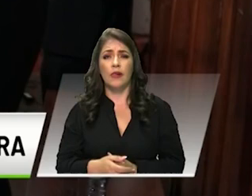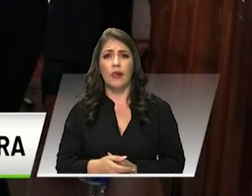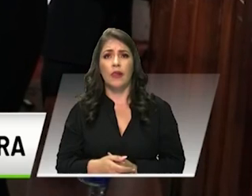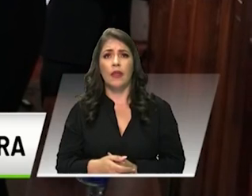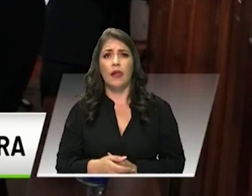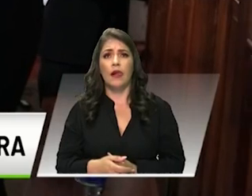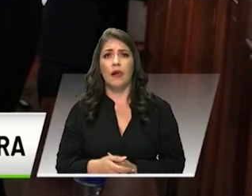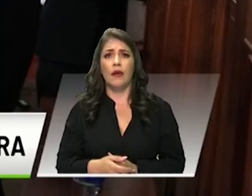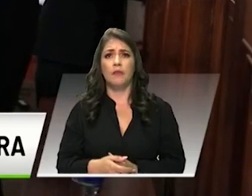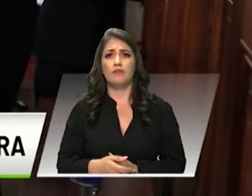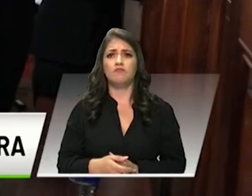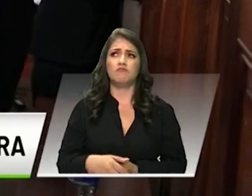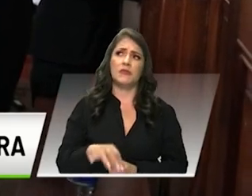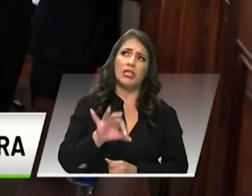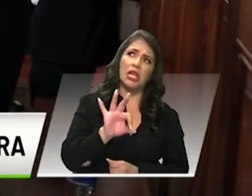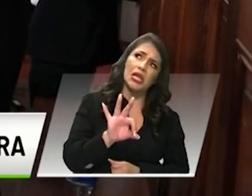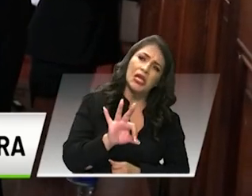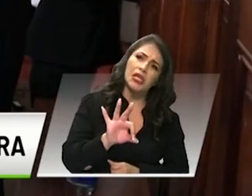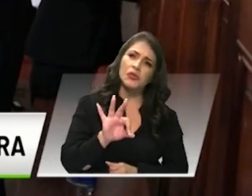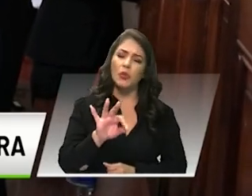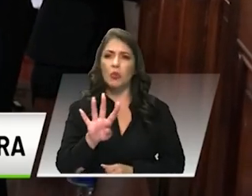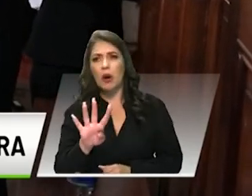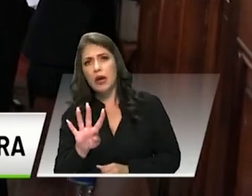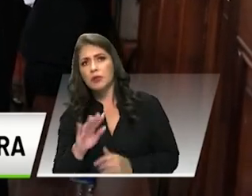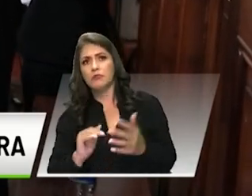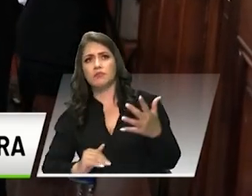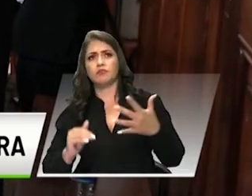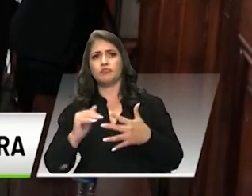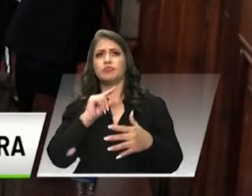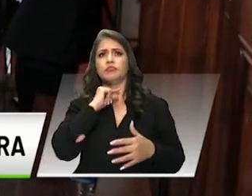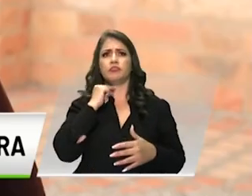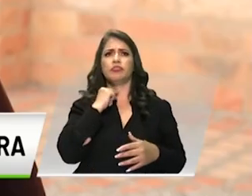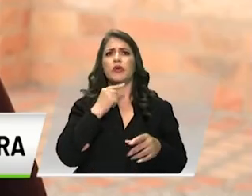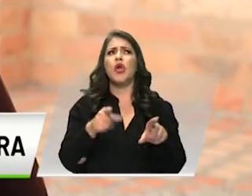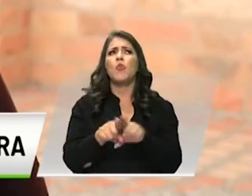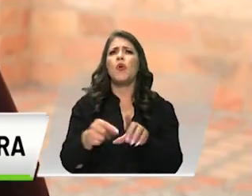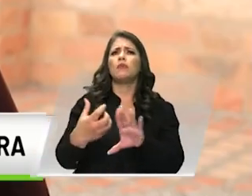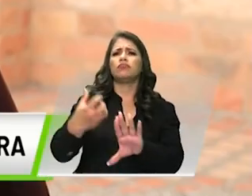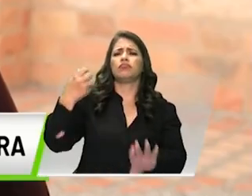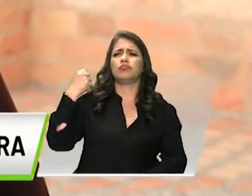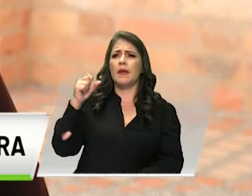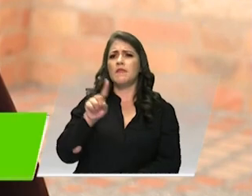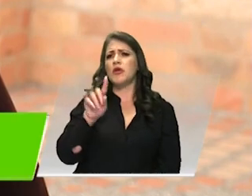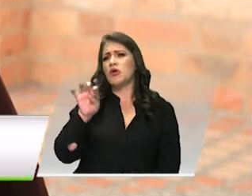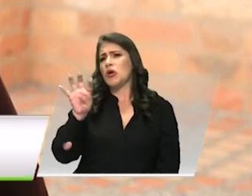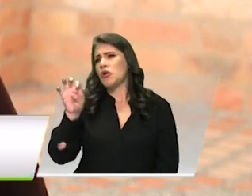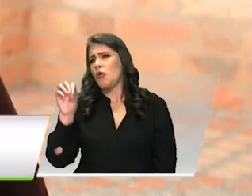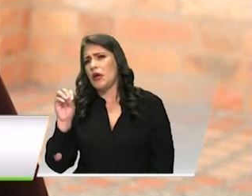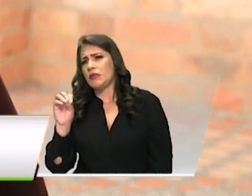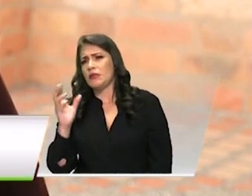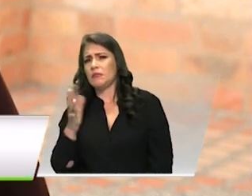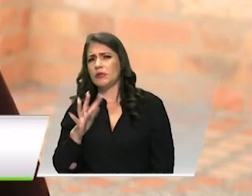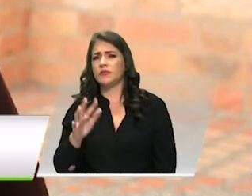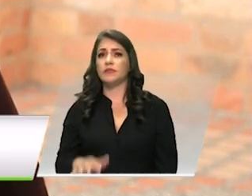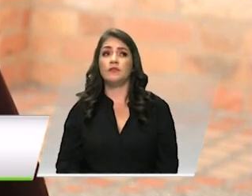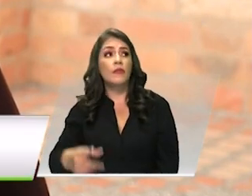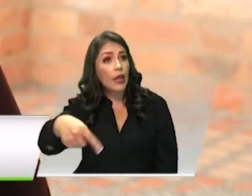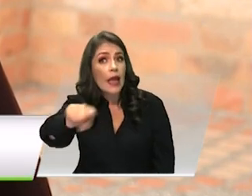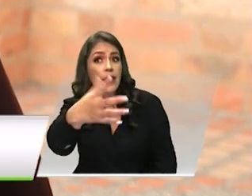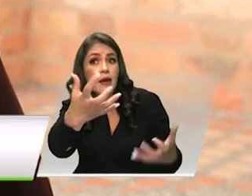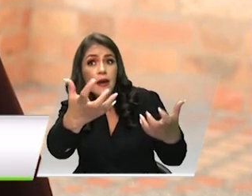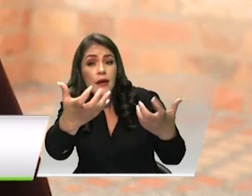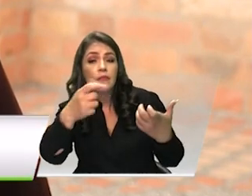entre 3 o 4, muy similares a la década de los 90. Yo le diría a los jóvenes que sienten ese llamado del Señor